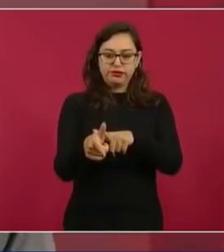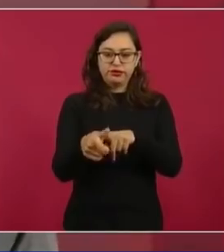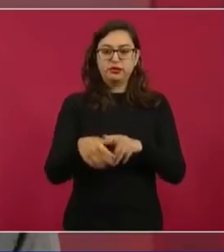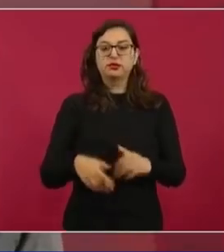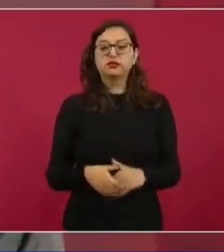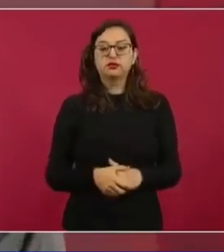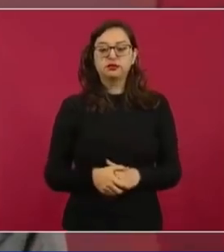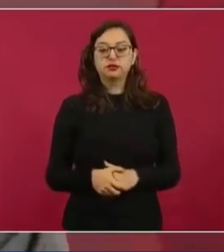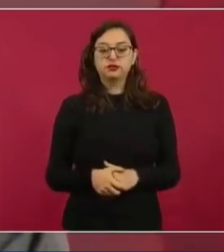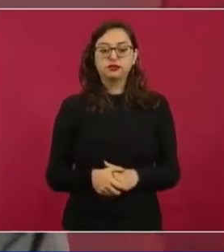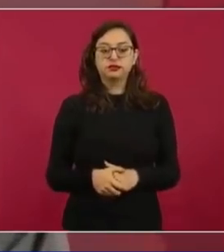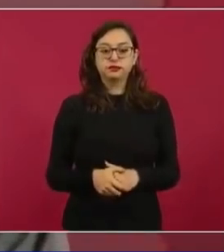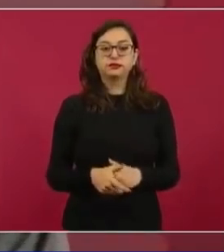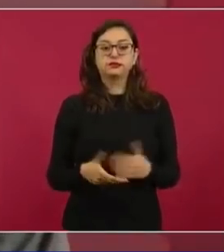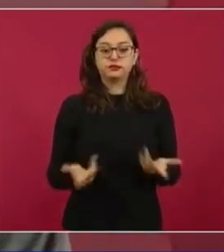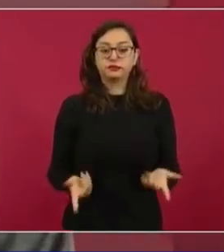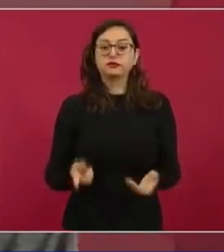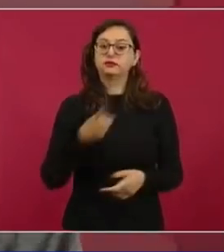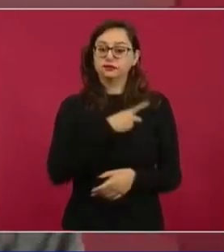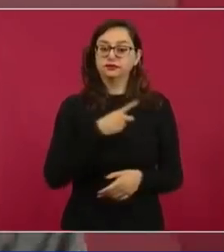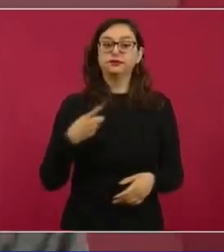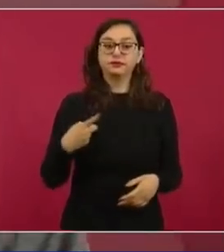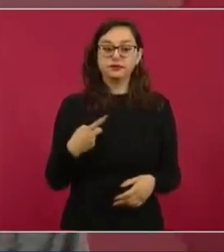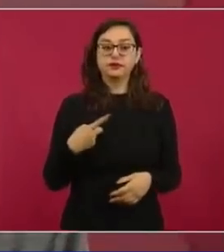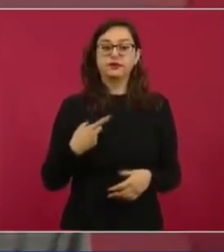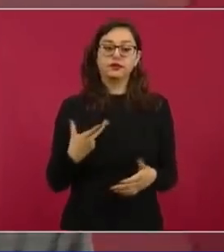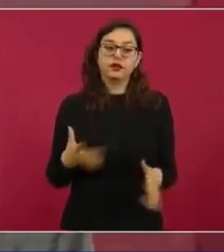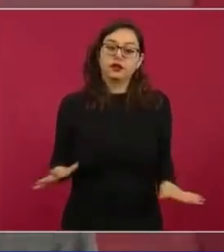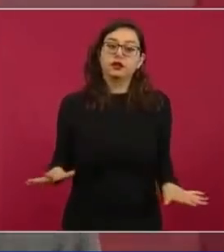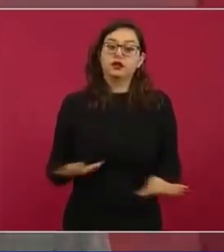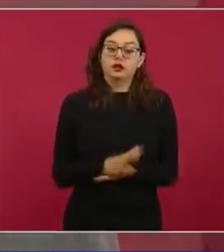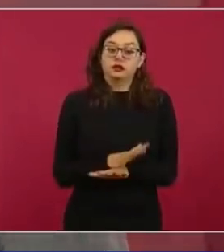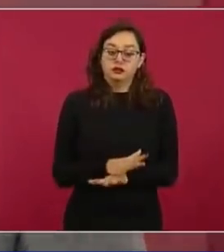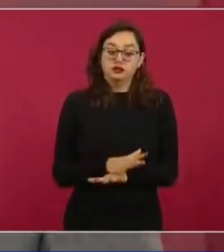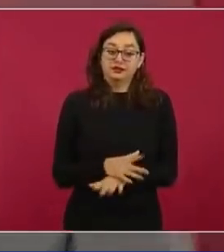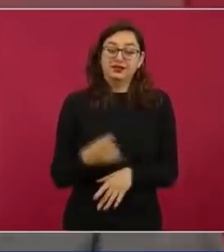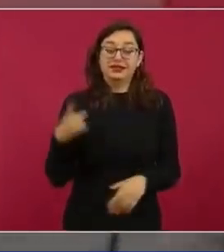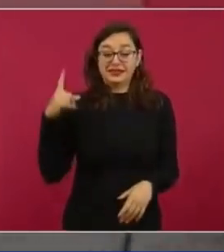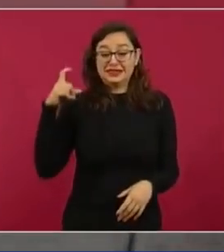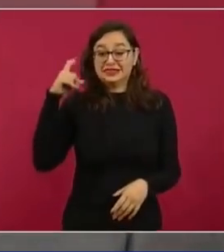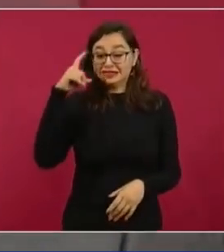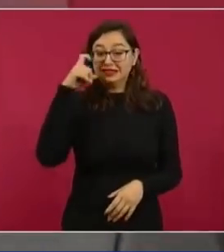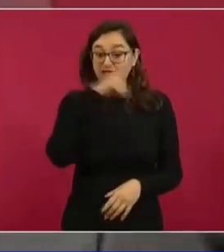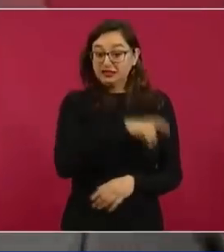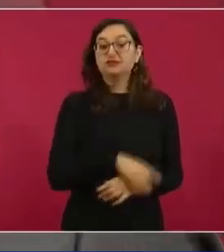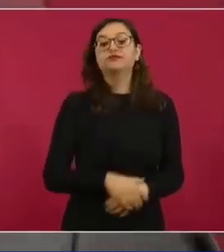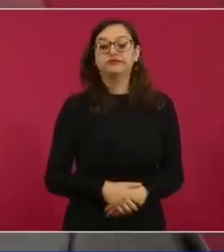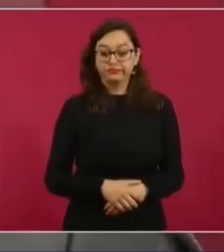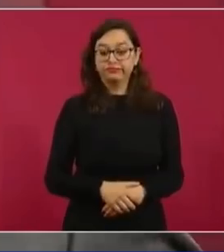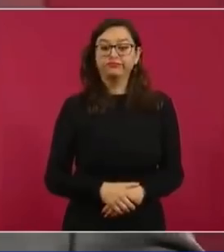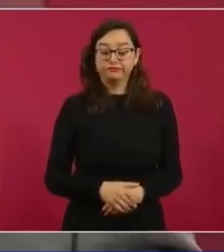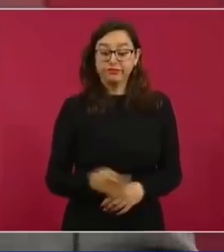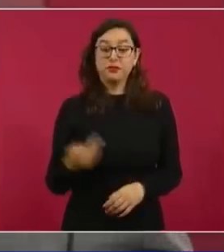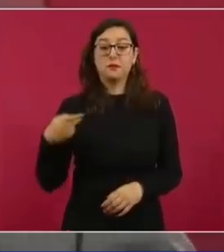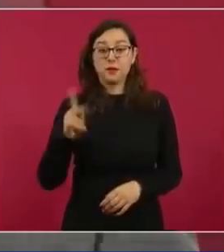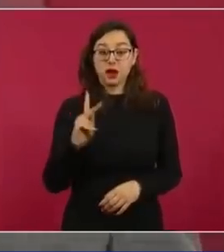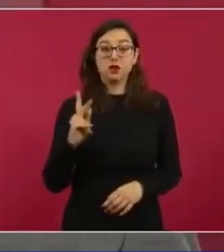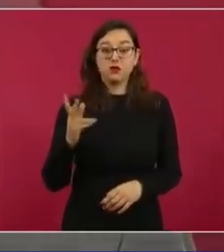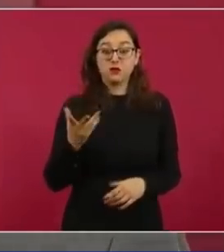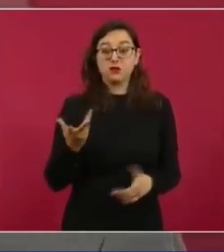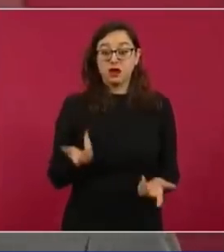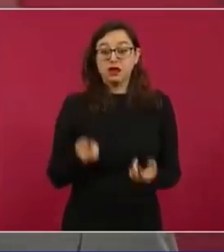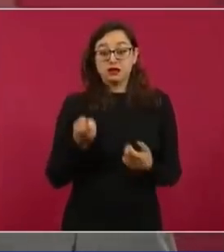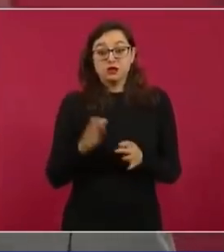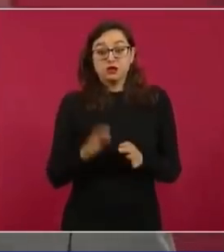Tiene que llevarse a cabo un cambio, que es complejo, sí, pero para eso están los diplomáticos, ni los hombres